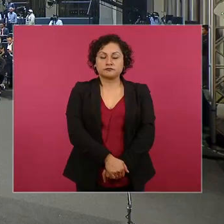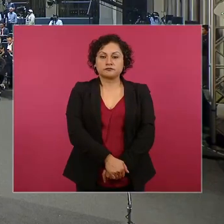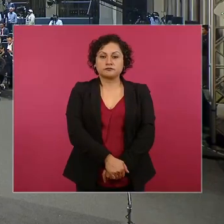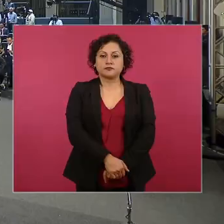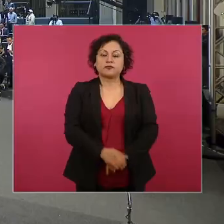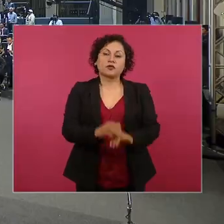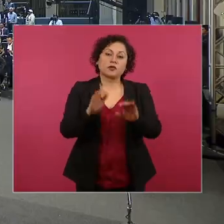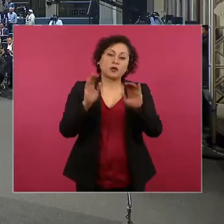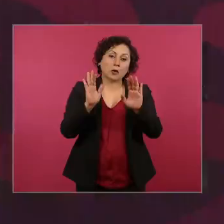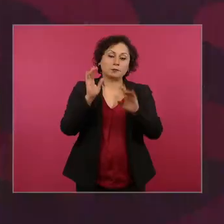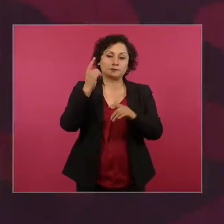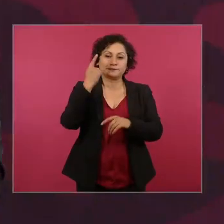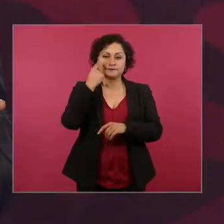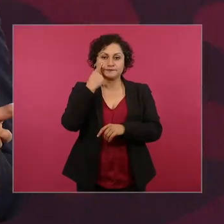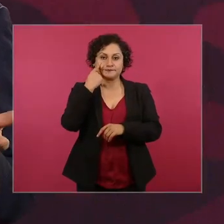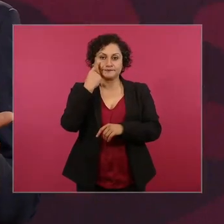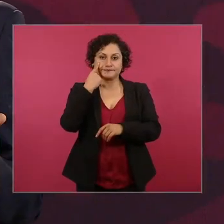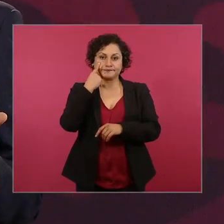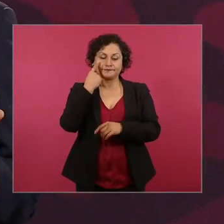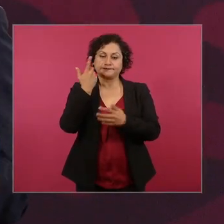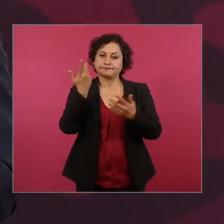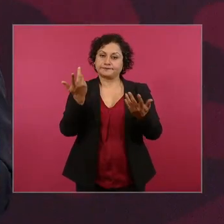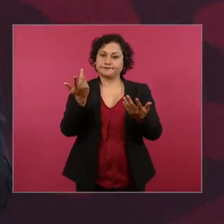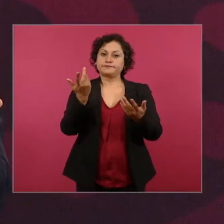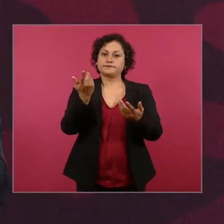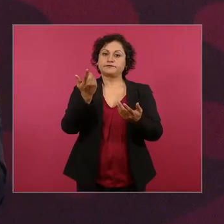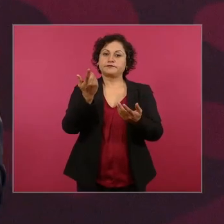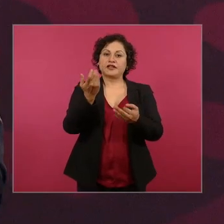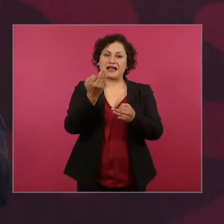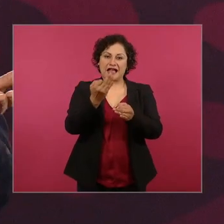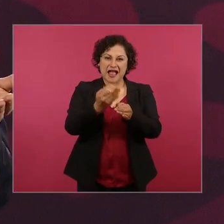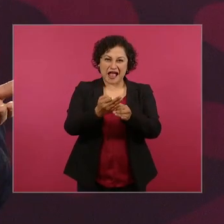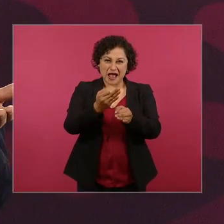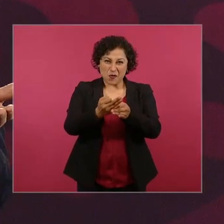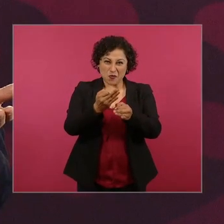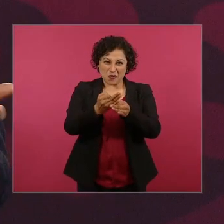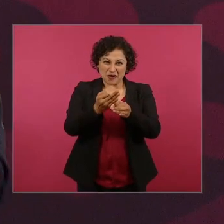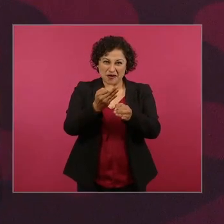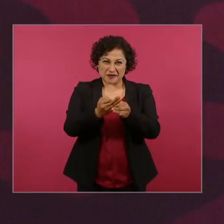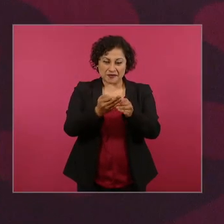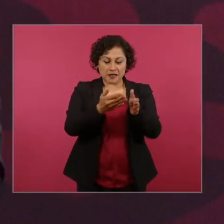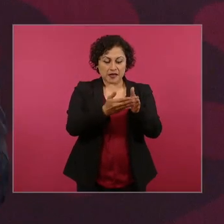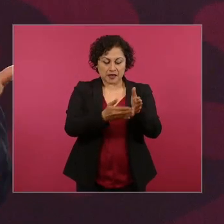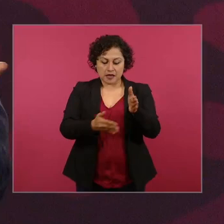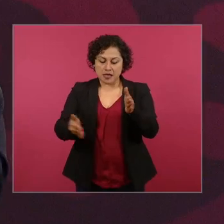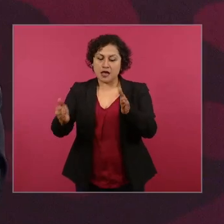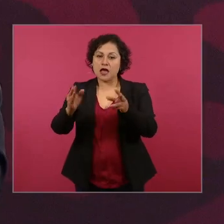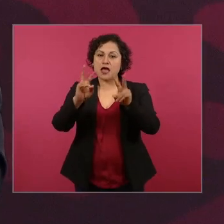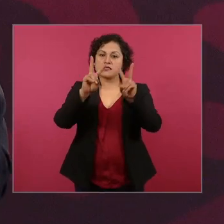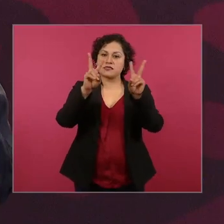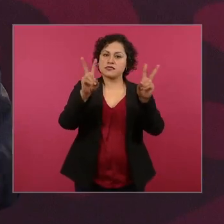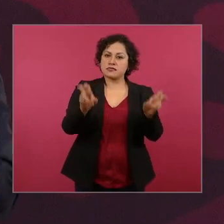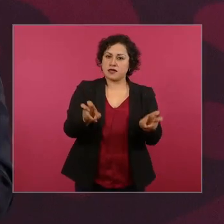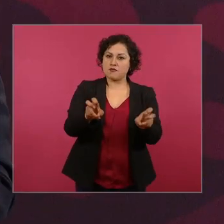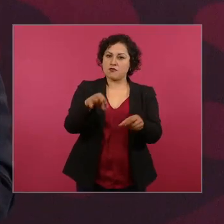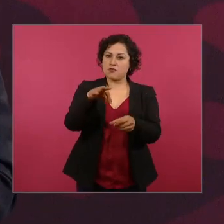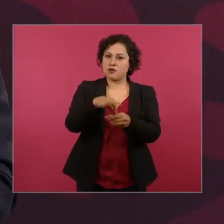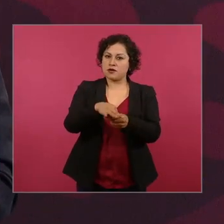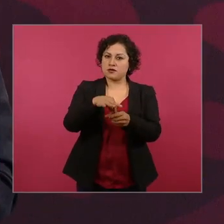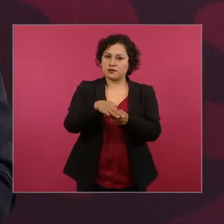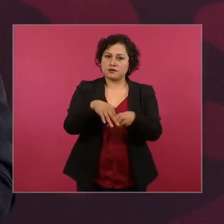Pues miren, la verdad es que lo que tenemos es una temporada de calor, una temporada